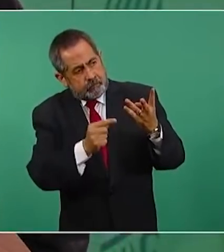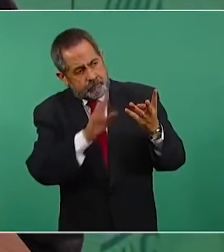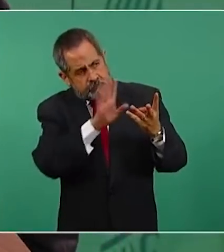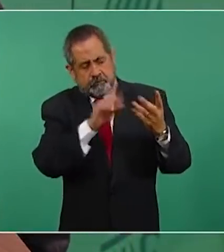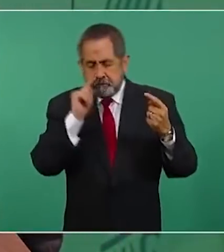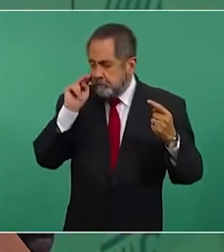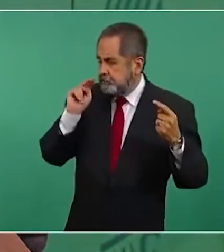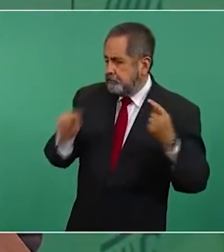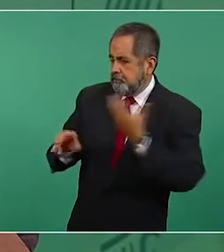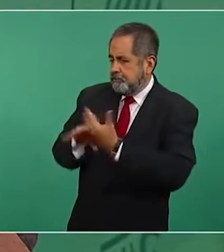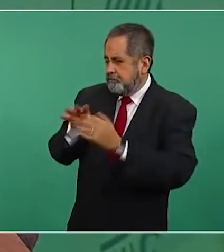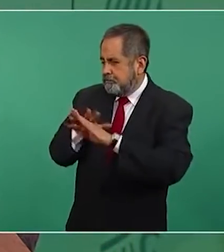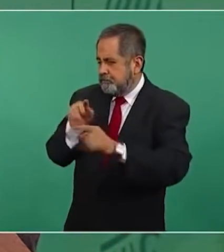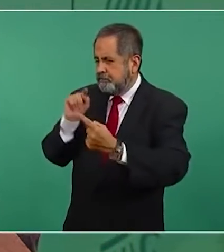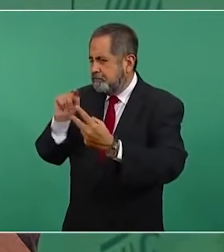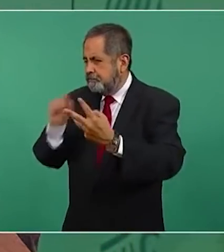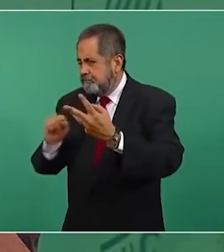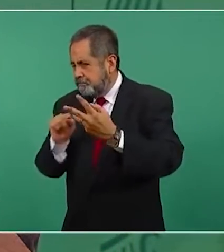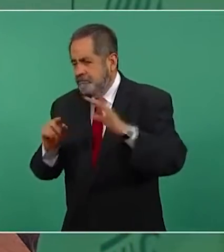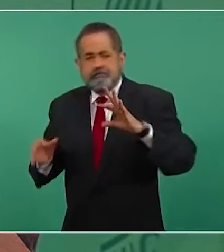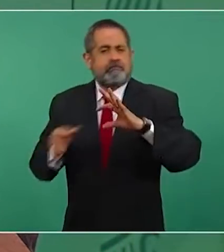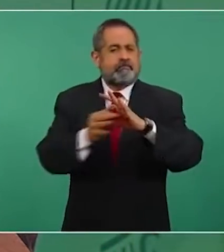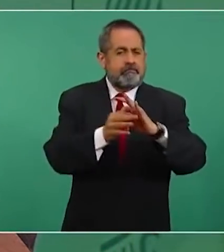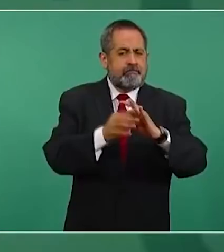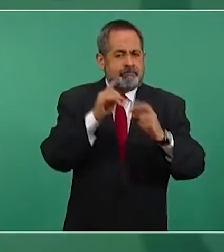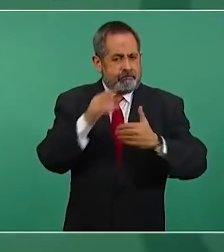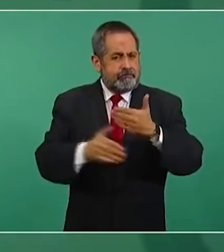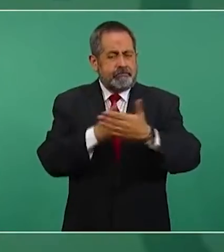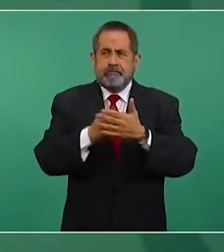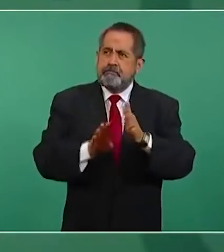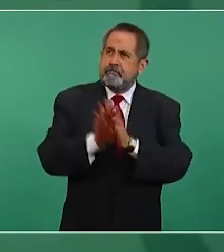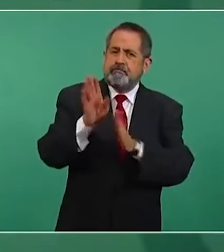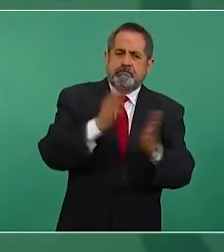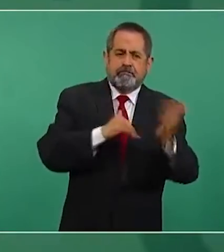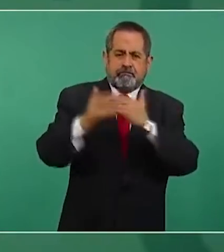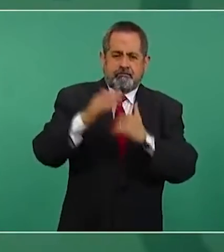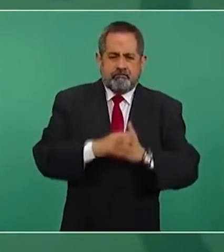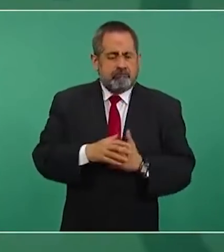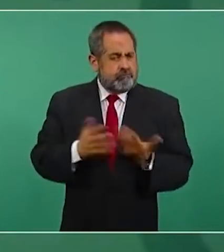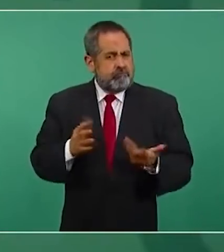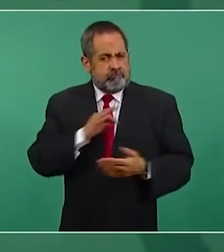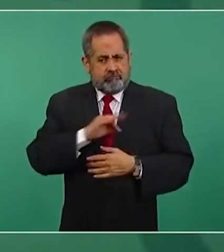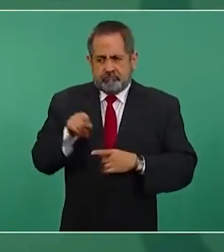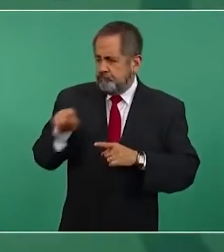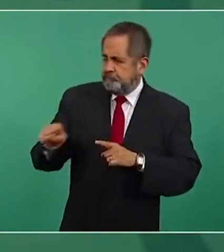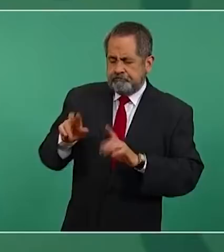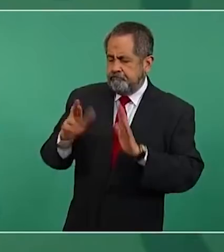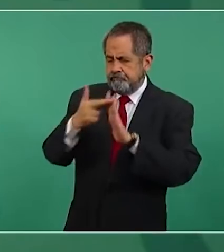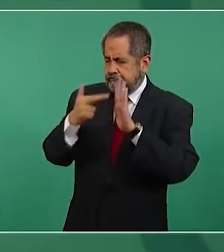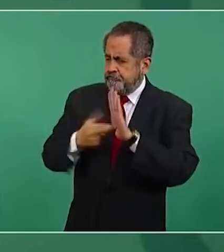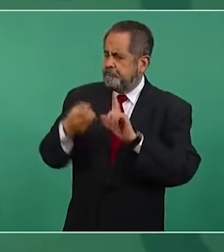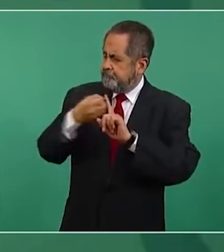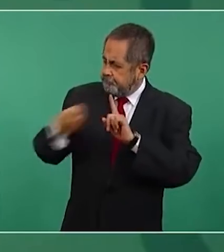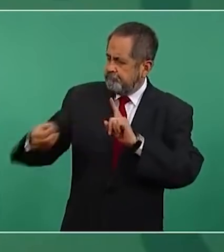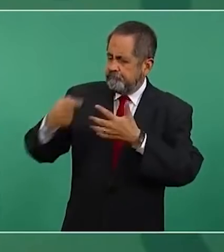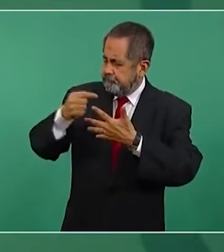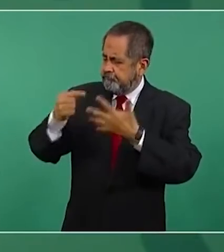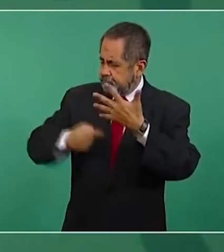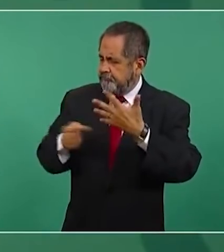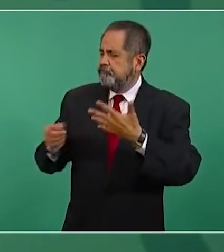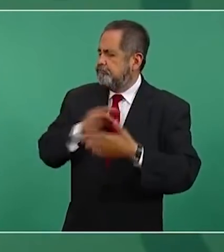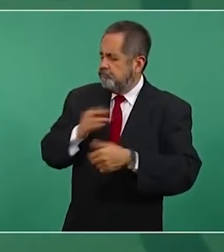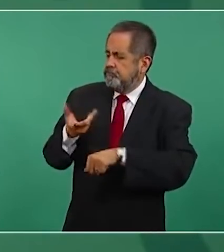acuerdo a lo que se necesita crecer y ordenar el flujo migratorio ampliar